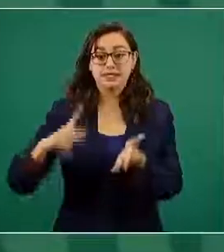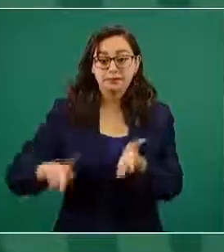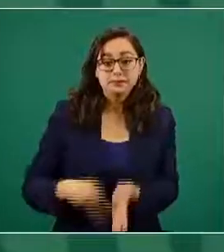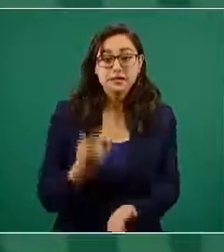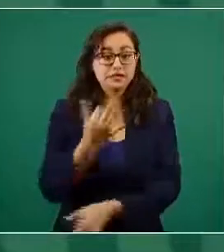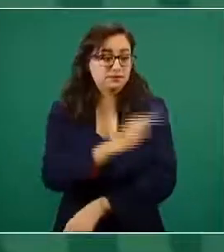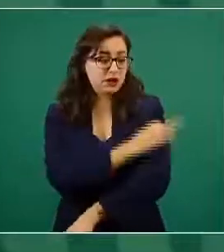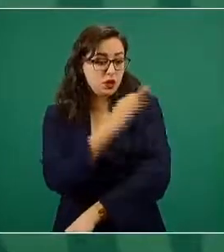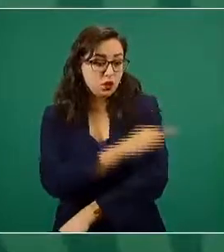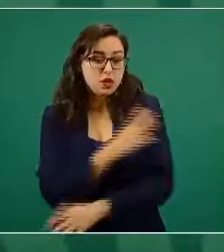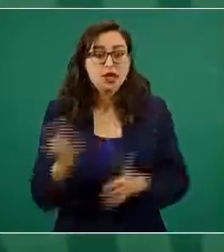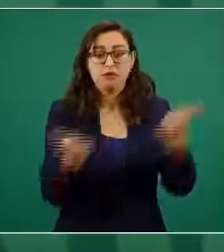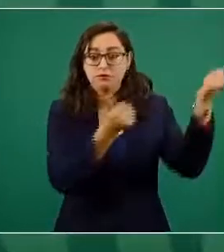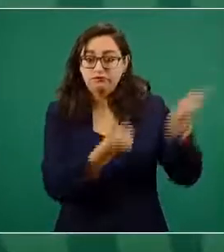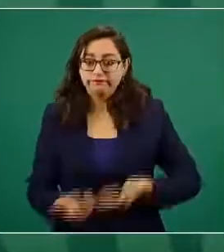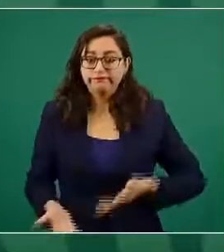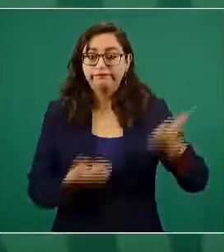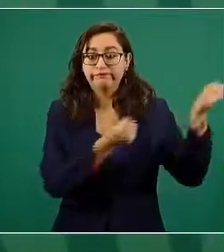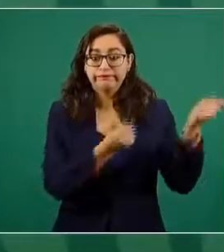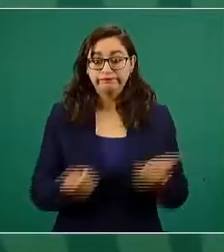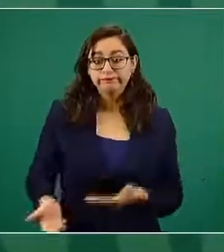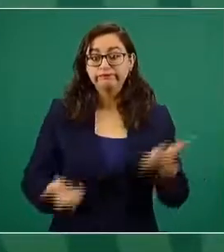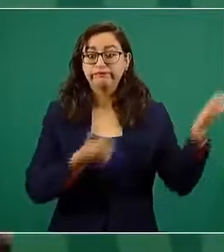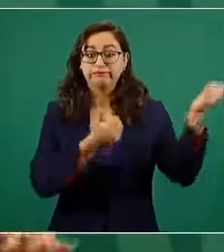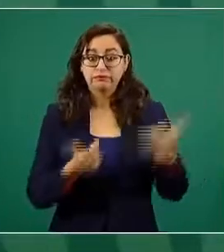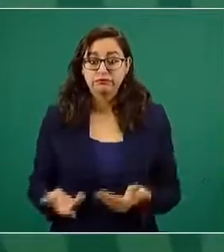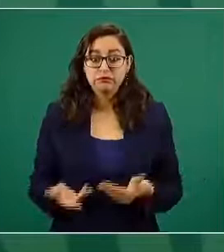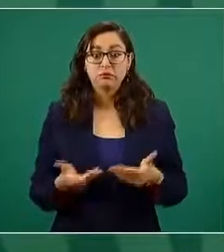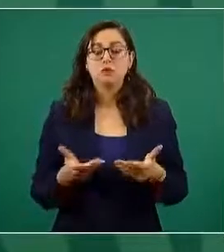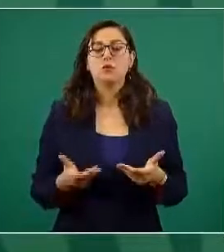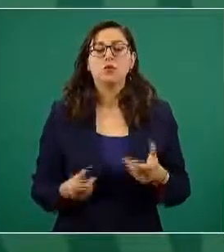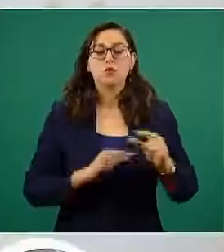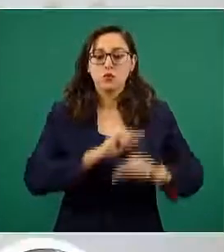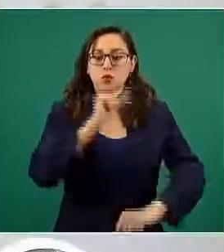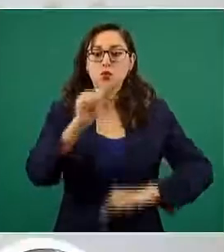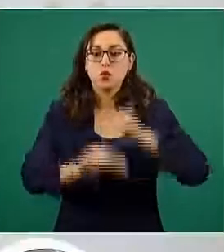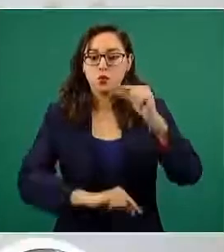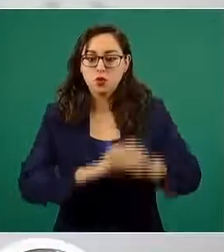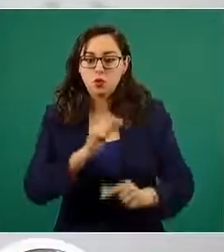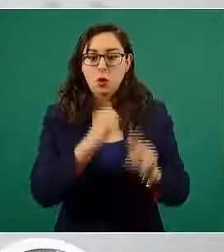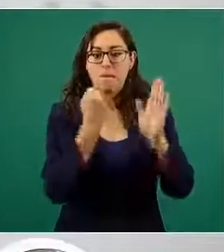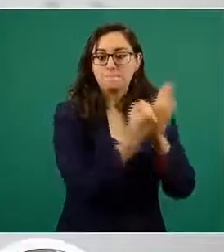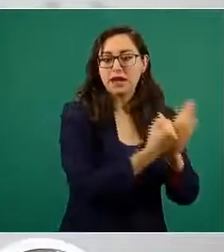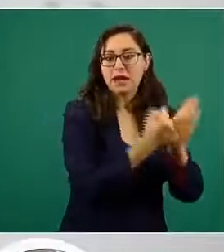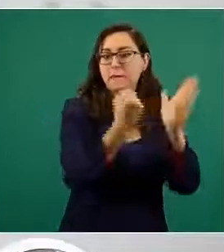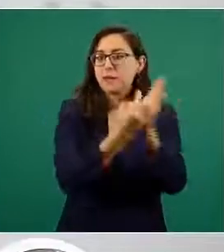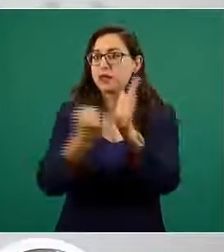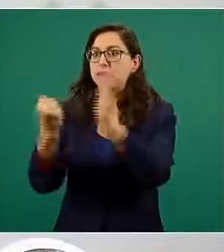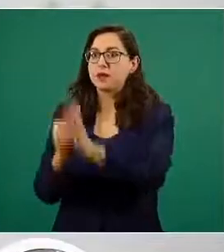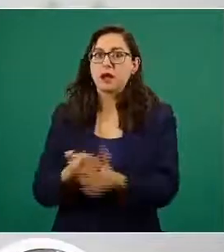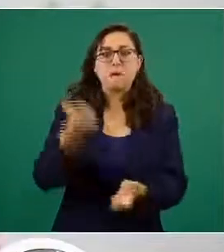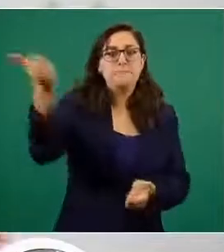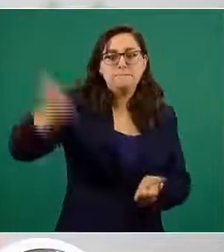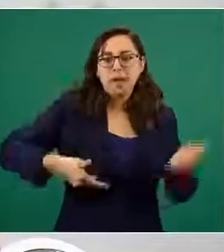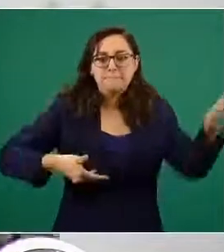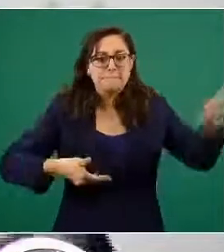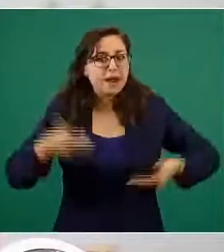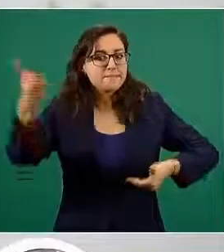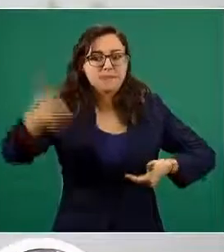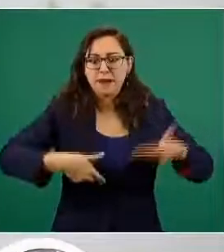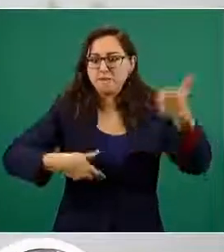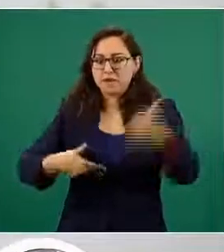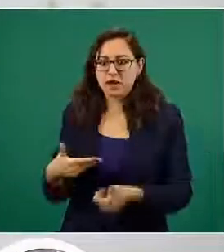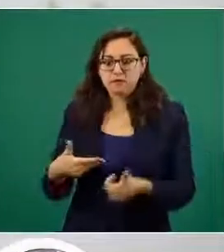o los embarques que llegarán hoy, cada nueva vacuna que pueda ser incorporada al repertorio nos servirá para tener